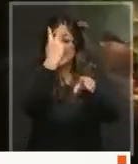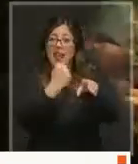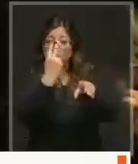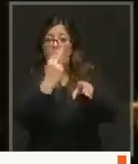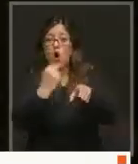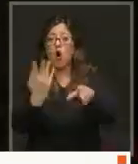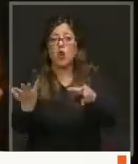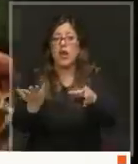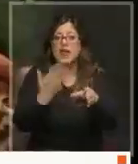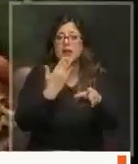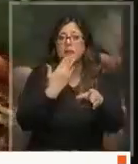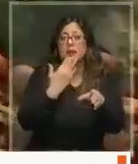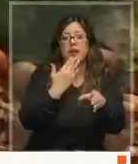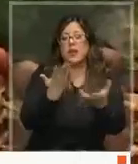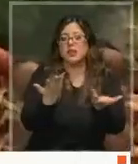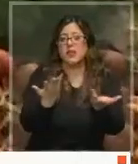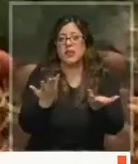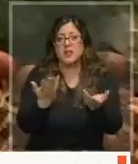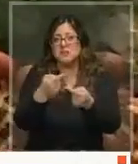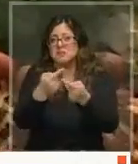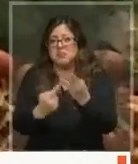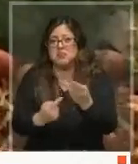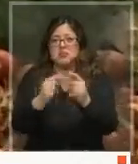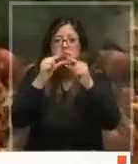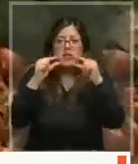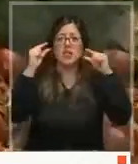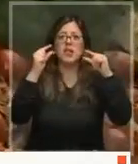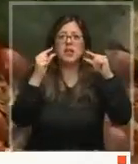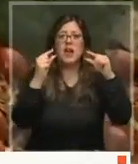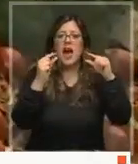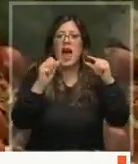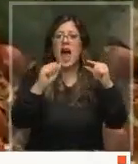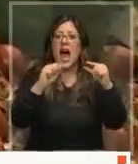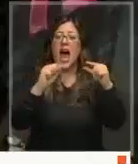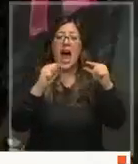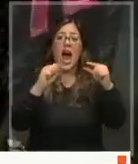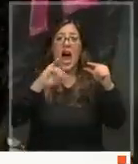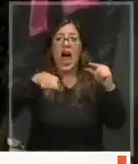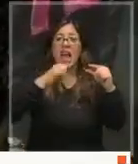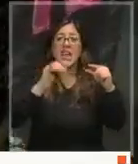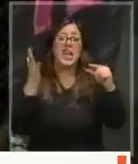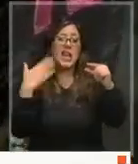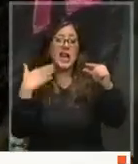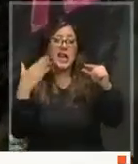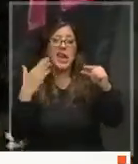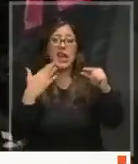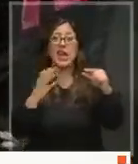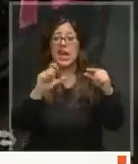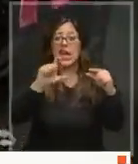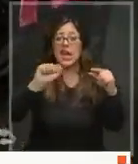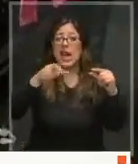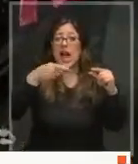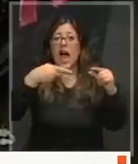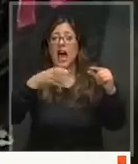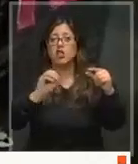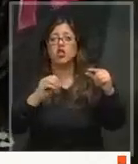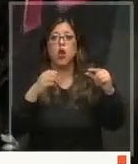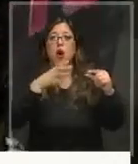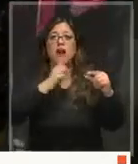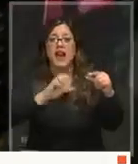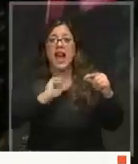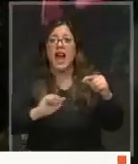el pote de ají en salsa cacho cabra a 1.000 pesos. El cilantro también está barato.